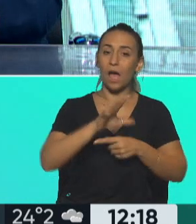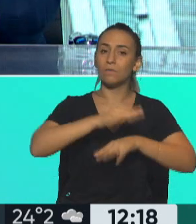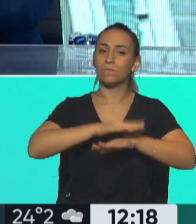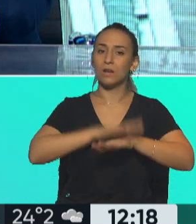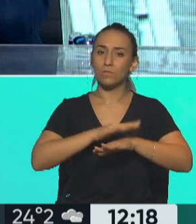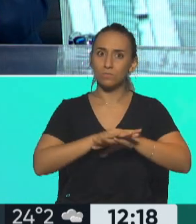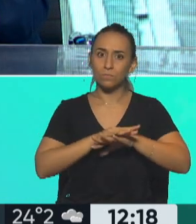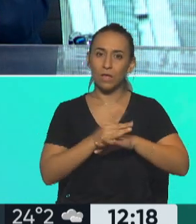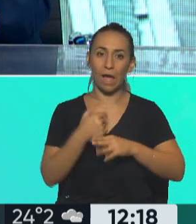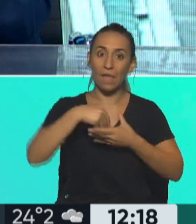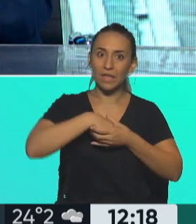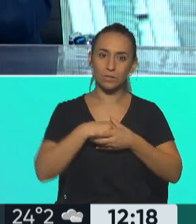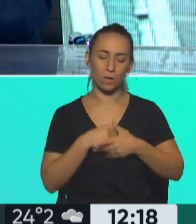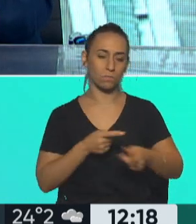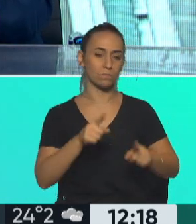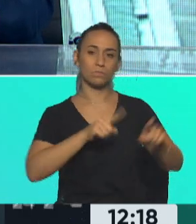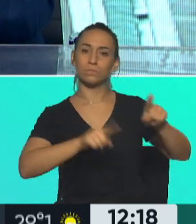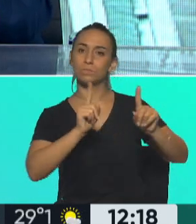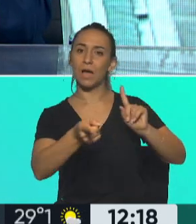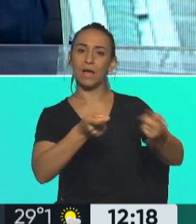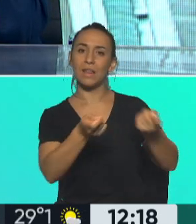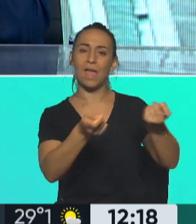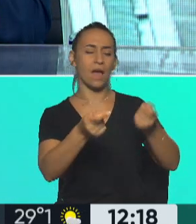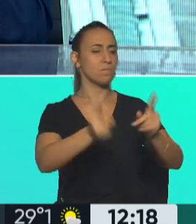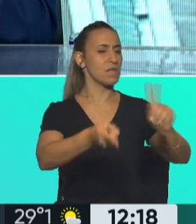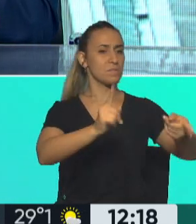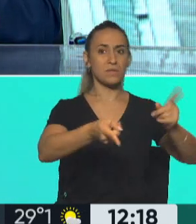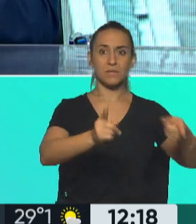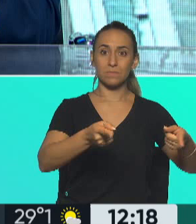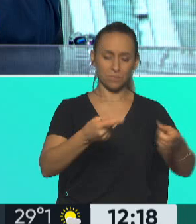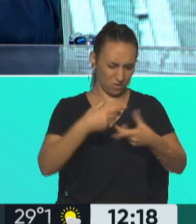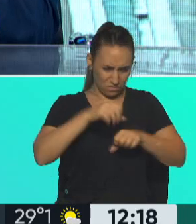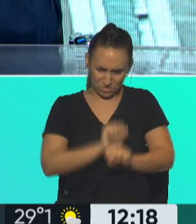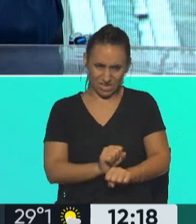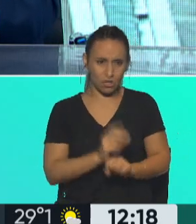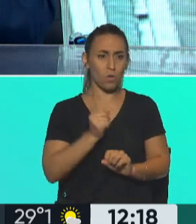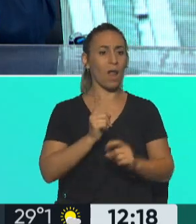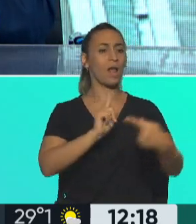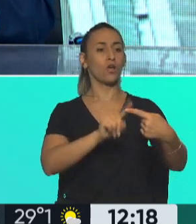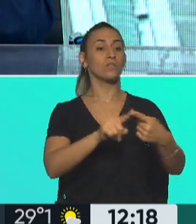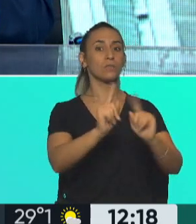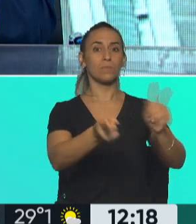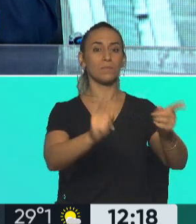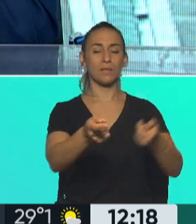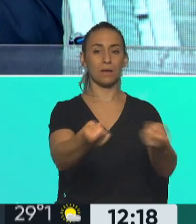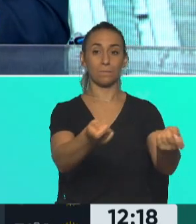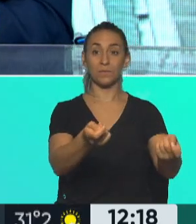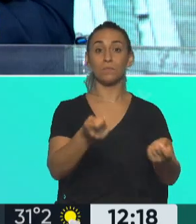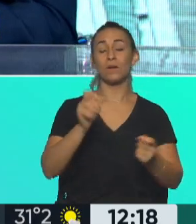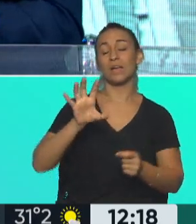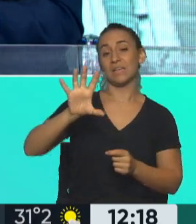nivel federal, donde está vinculado el tema de la droga, porque el narcomenudeo en Santa Fe es competencia federal